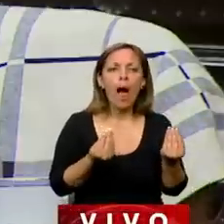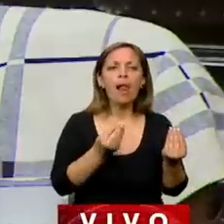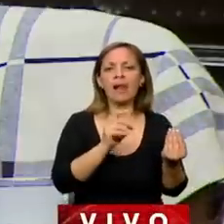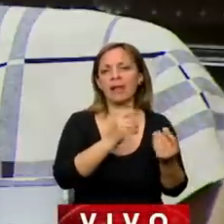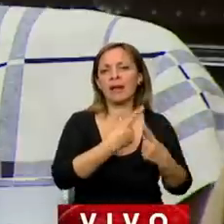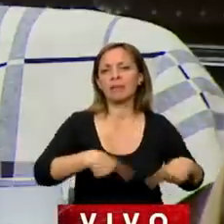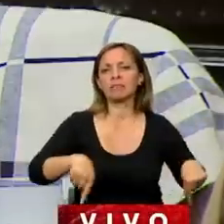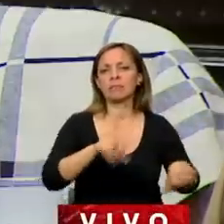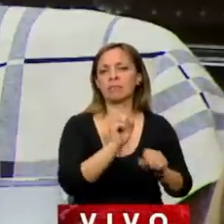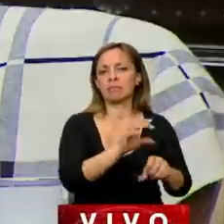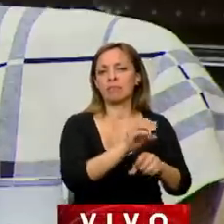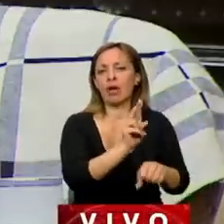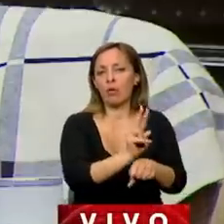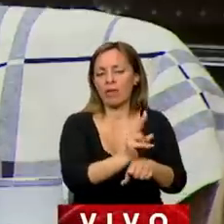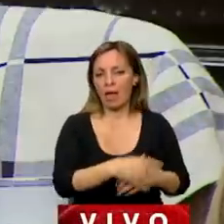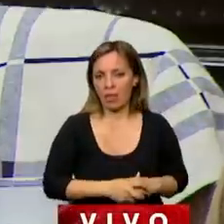materiales controlados.